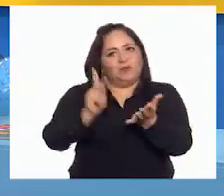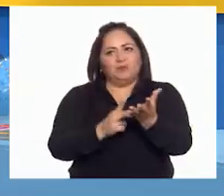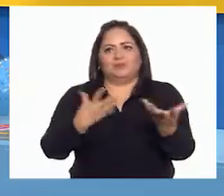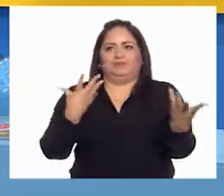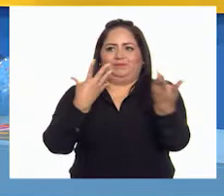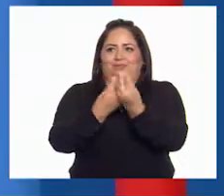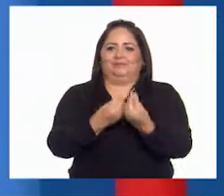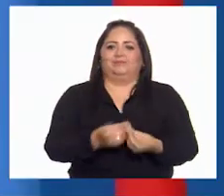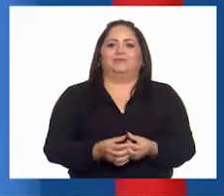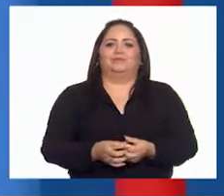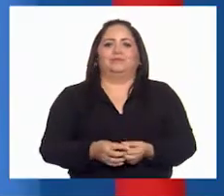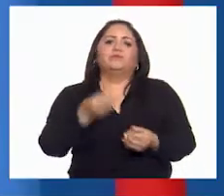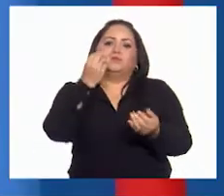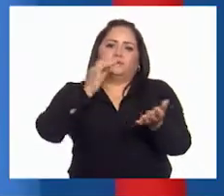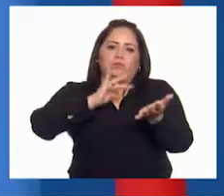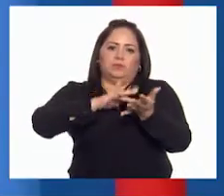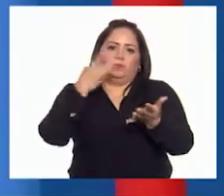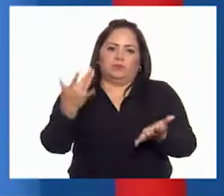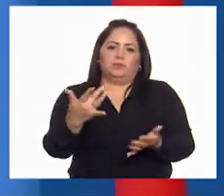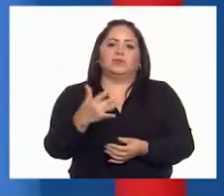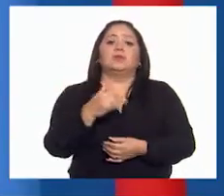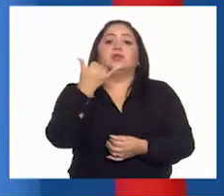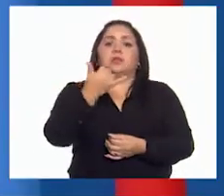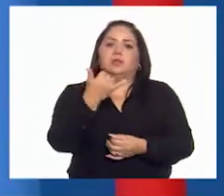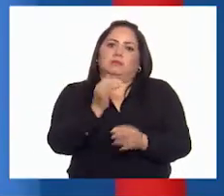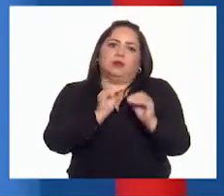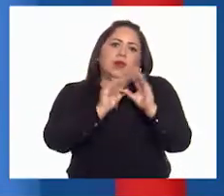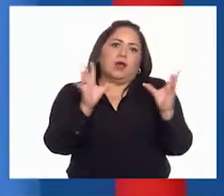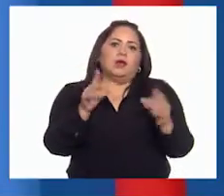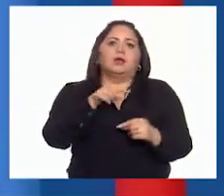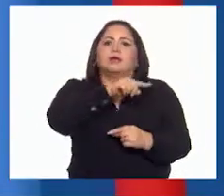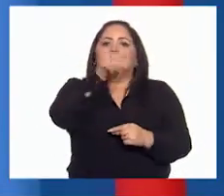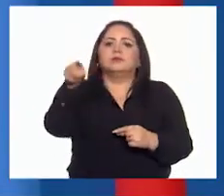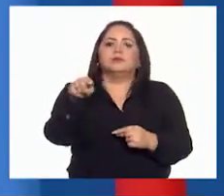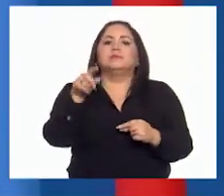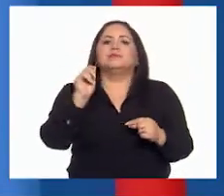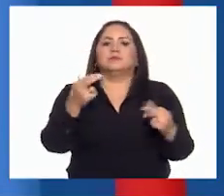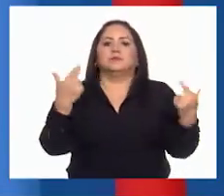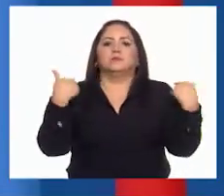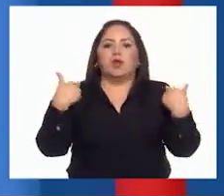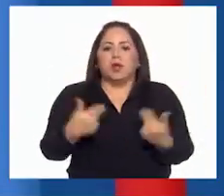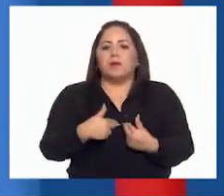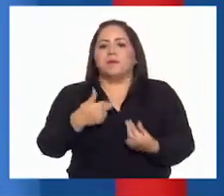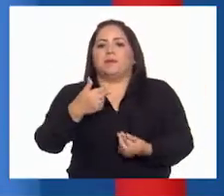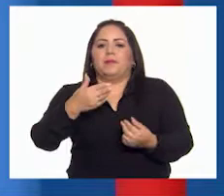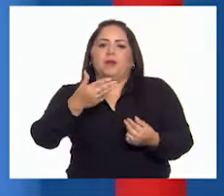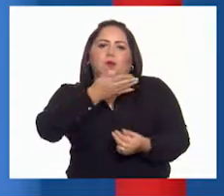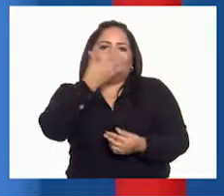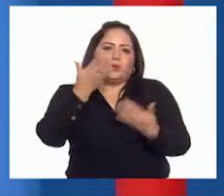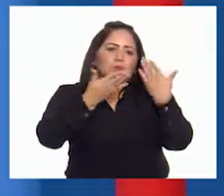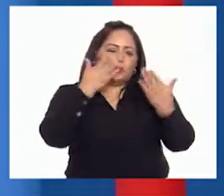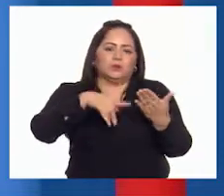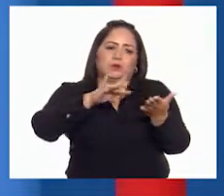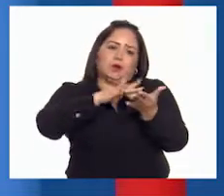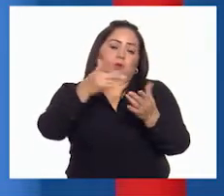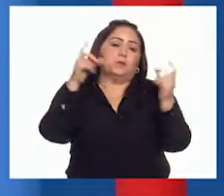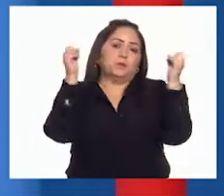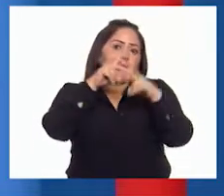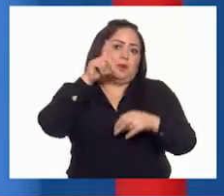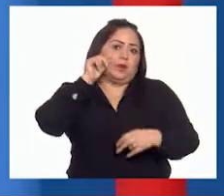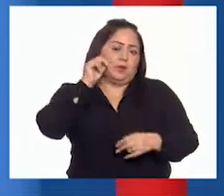con ustedes. Muchas gracias a ti, Gaby, y por supuesto a nuestros estudiantes en casa. Nos vemos mañana.